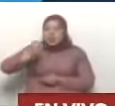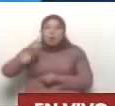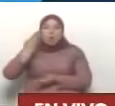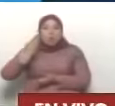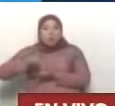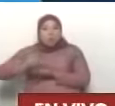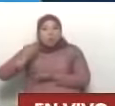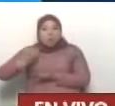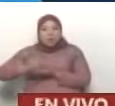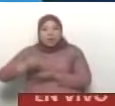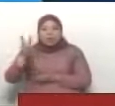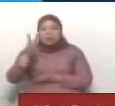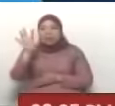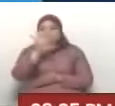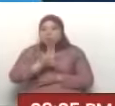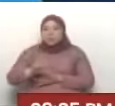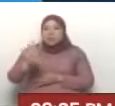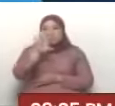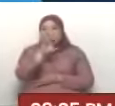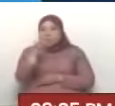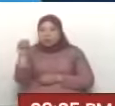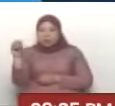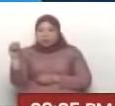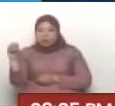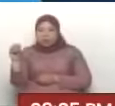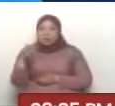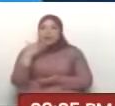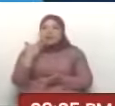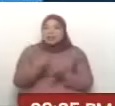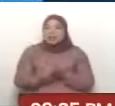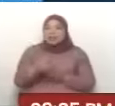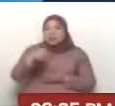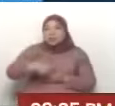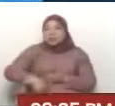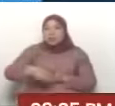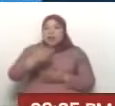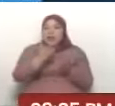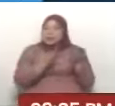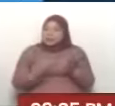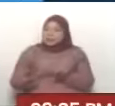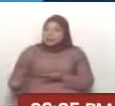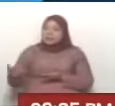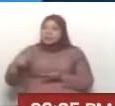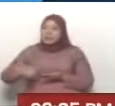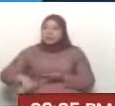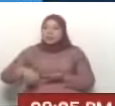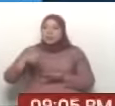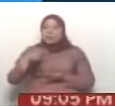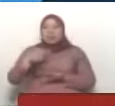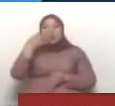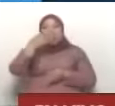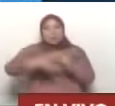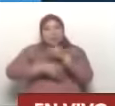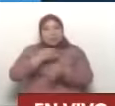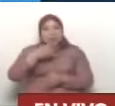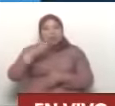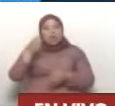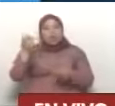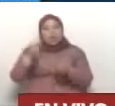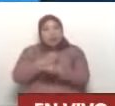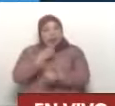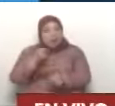Monagas. Presidente, conociendo además todas las bondades y agradeciendo que este estado nos reciba en esta edición para hablar, como usted decía, de ese compromiso